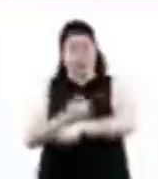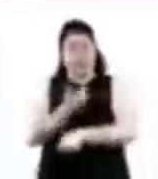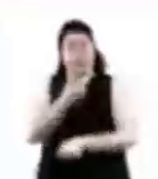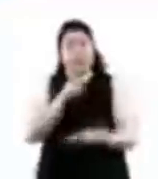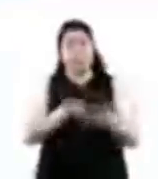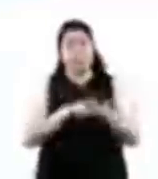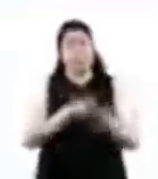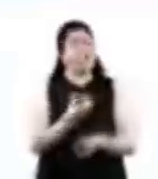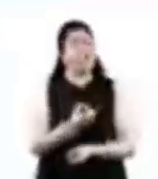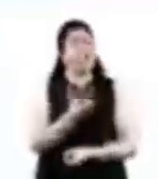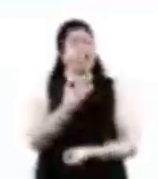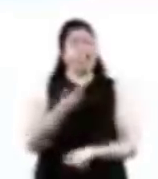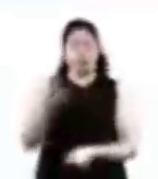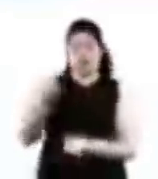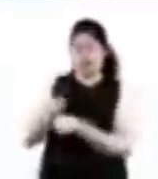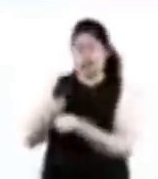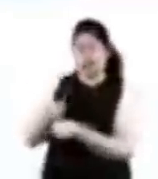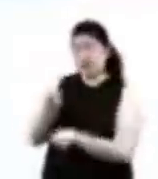actualmente cuál es el precio.